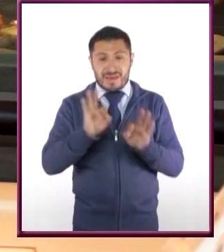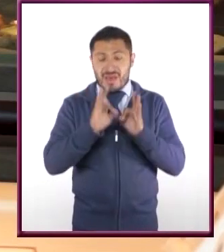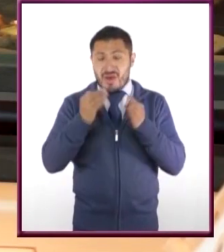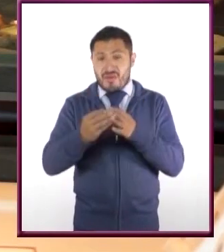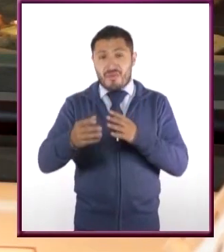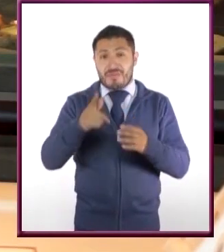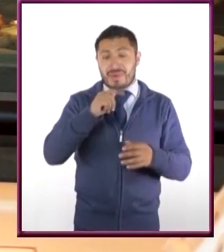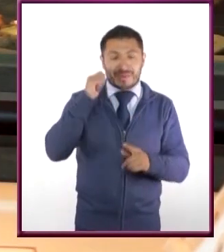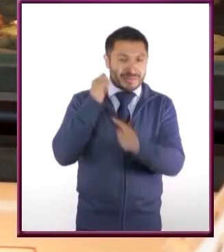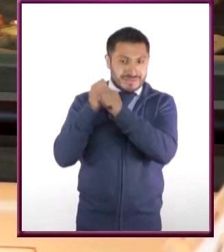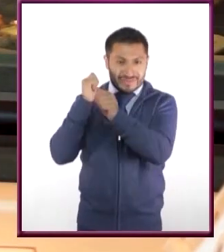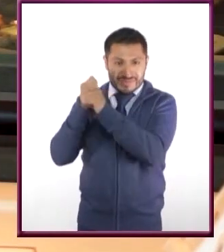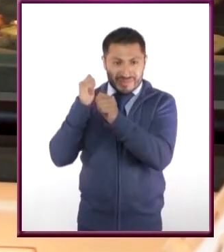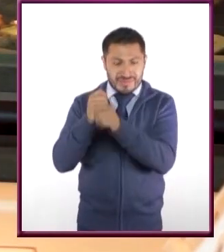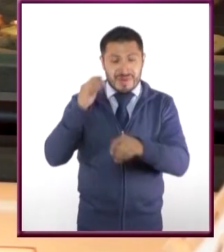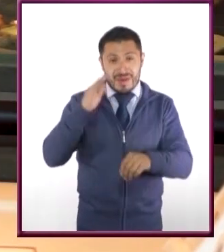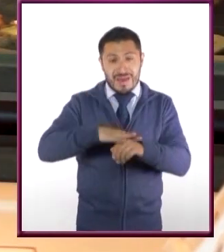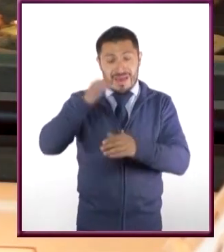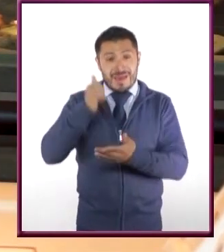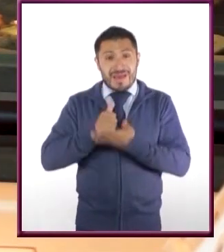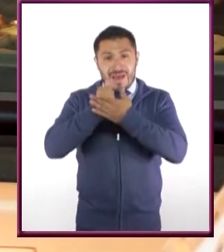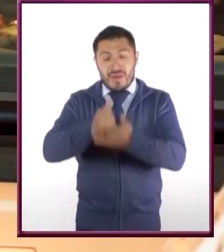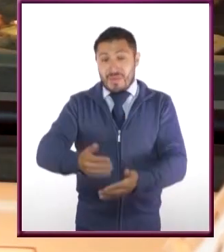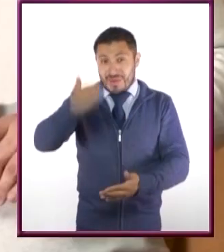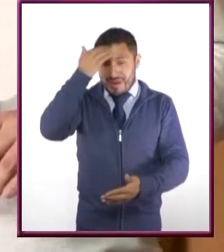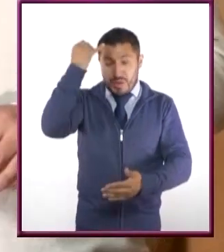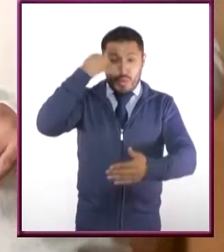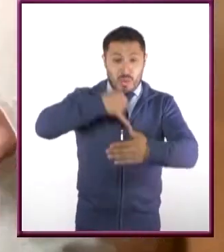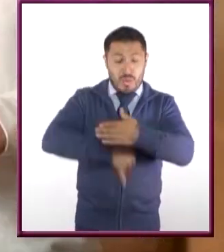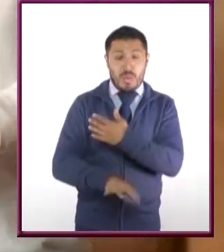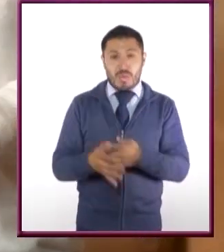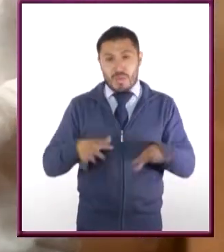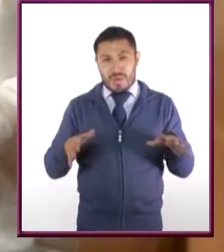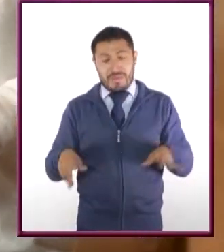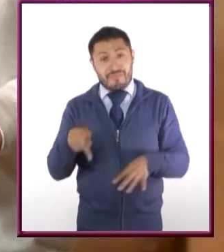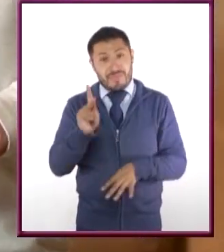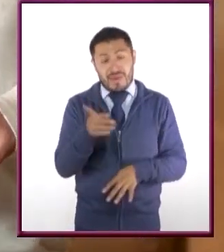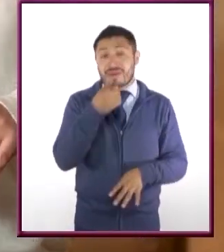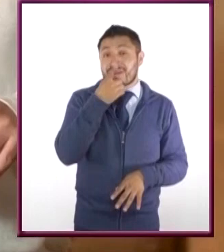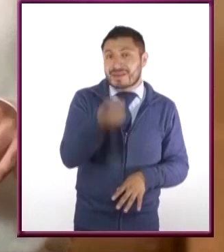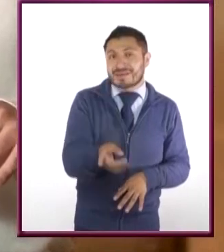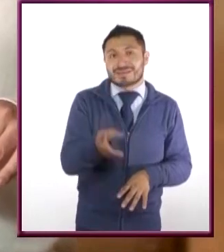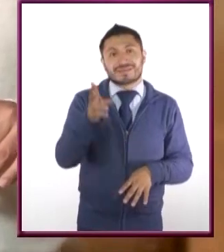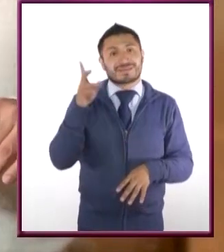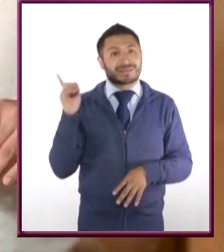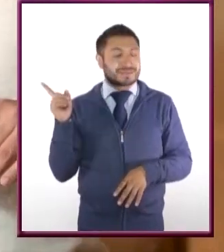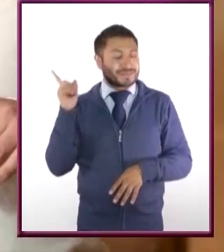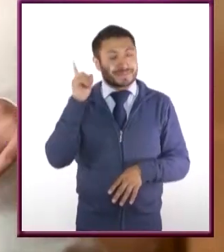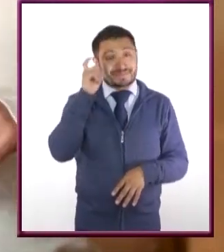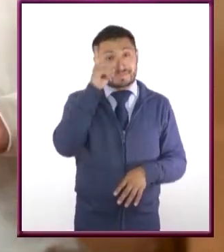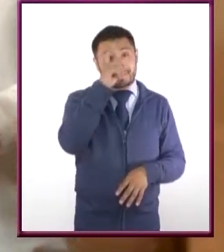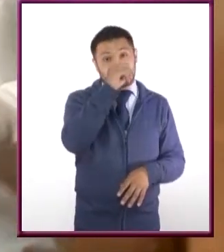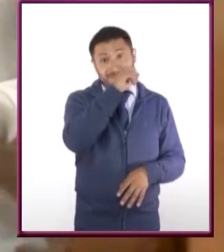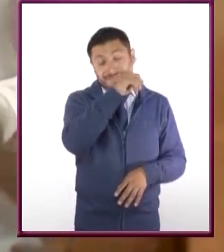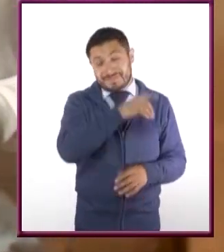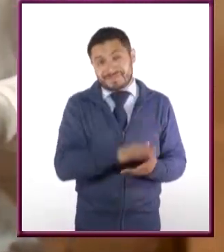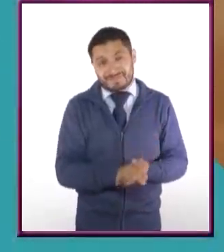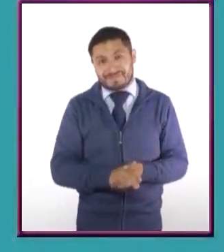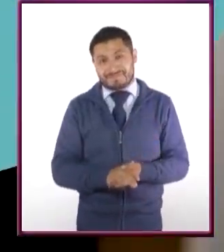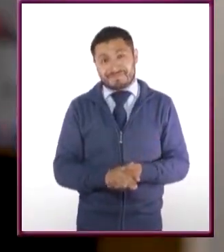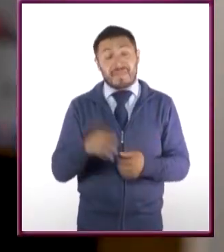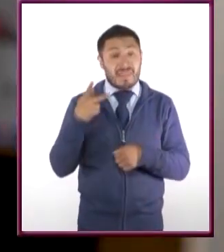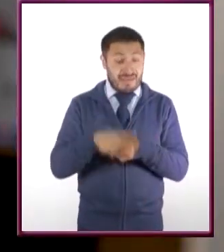aumentan mucho nuestras limitadas posibilidades de exploración. Pero tengo que decirte que no es una misión fácil ni libre de